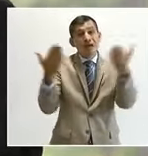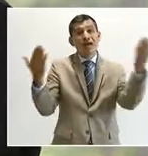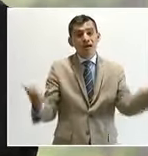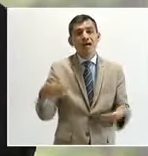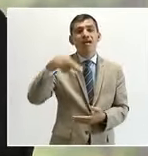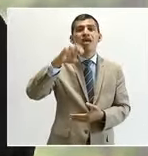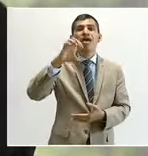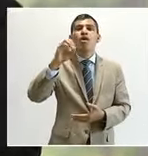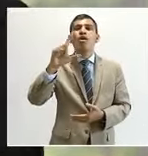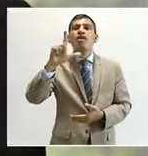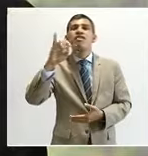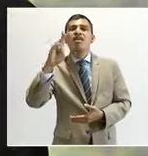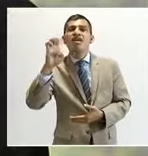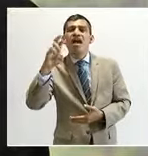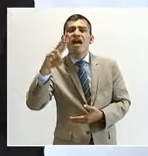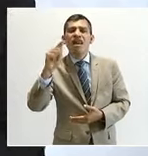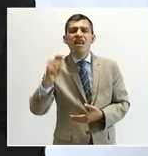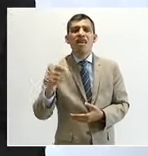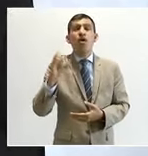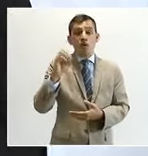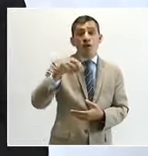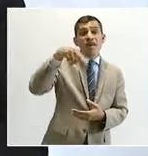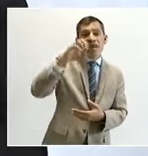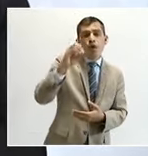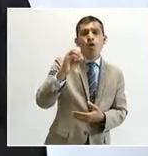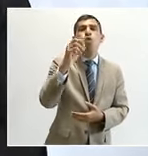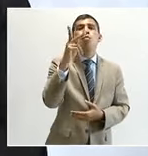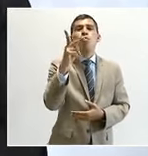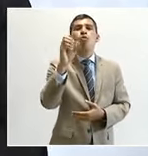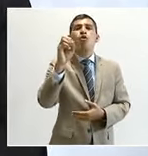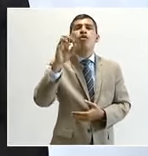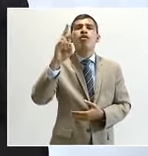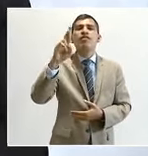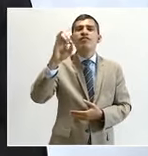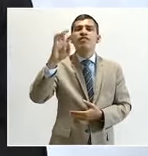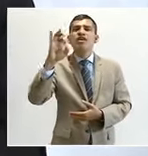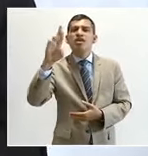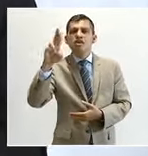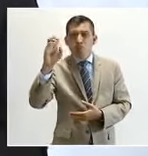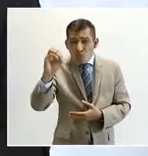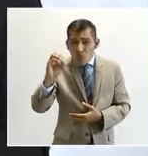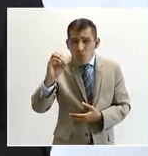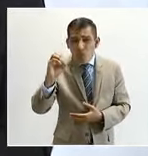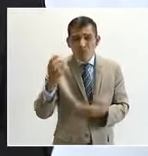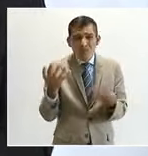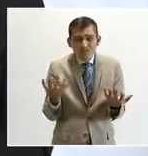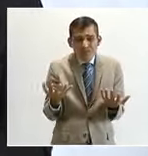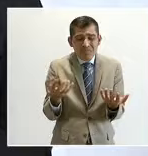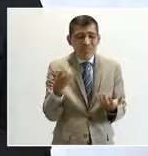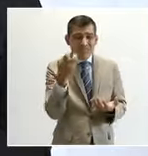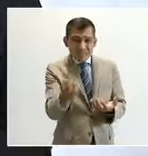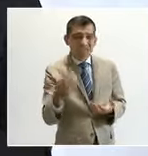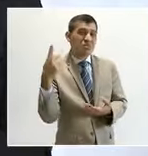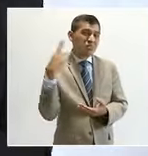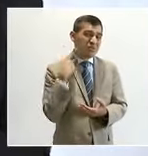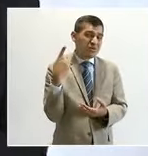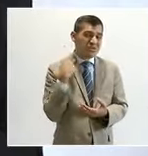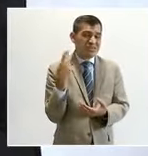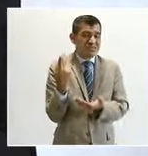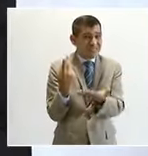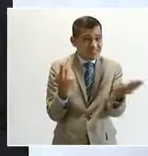o neoporfirista que dejó esa política neoliberal o